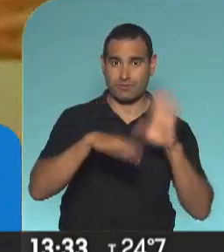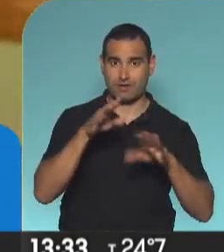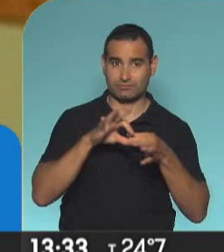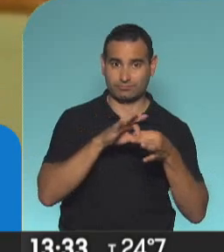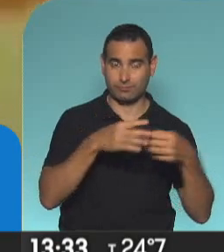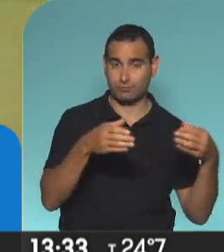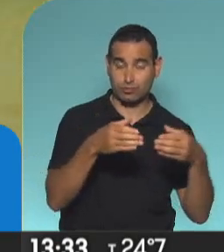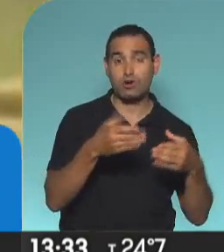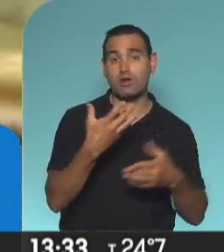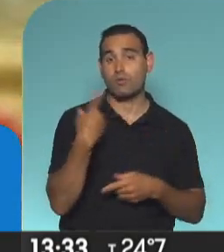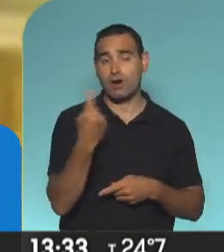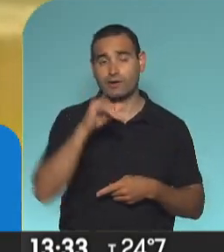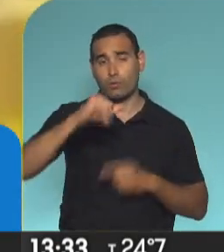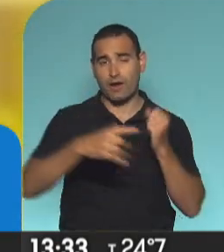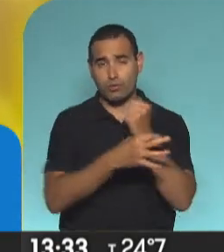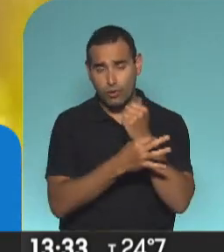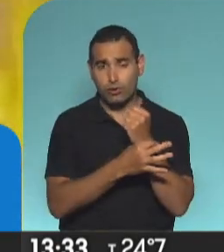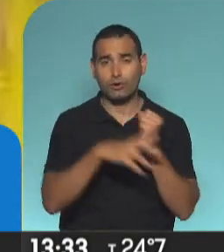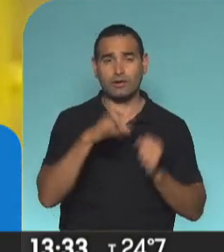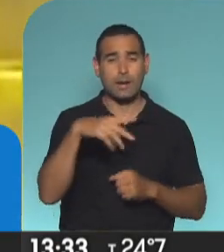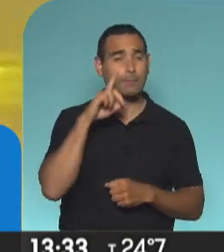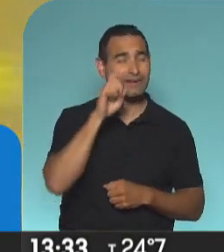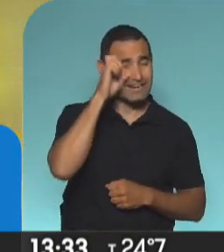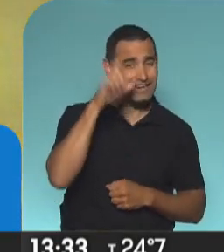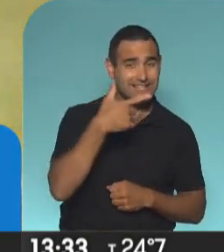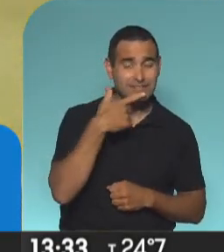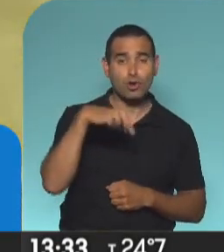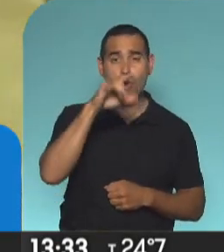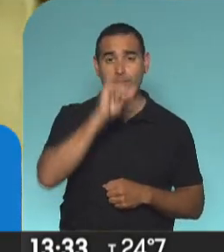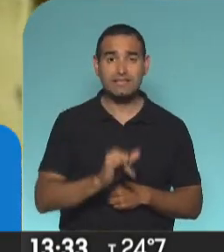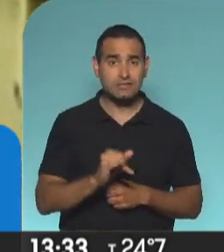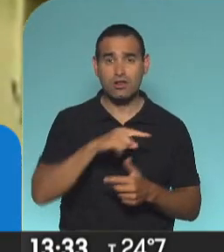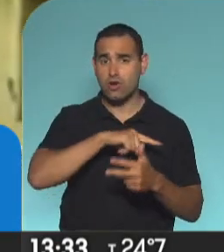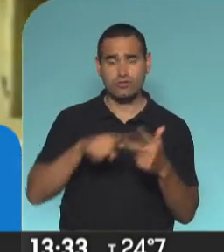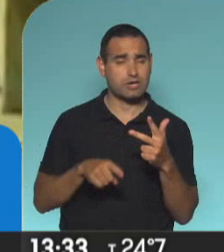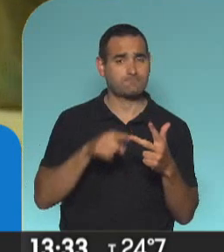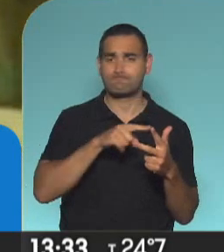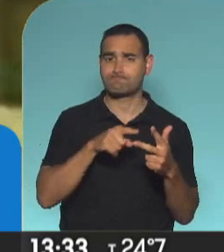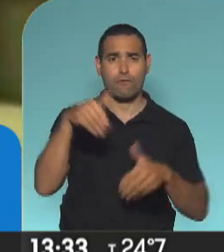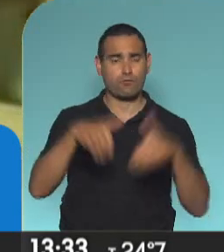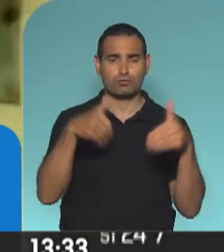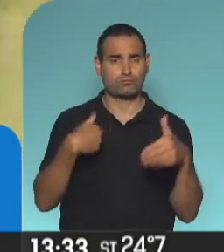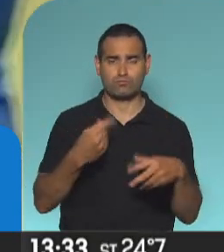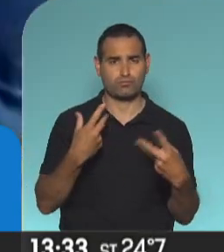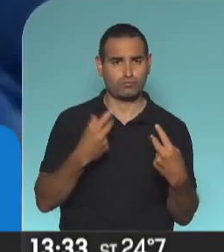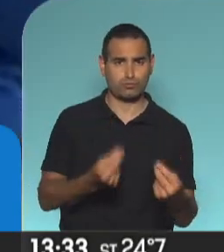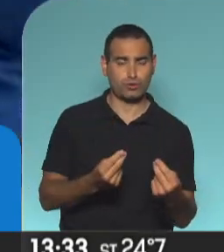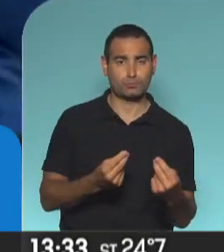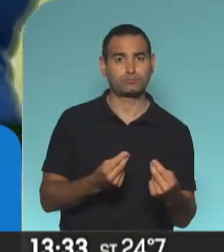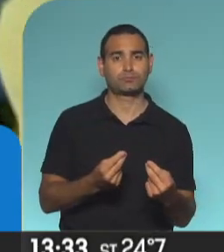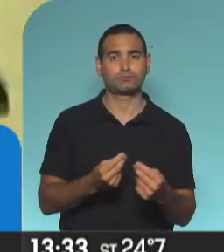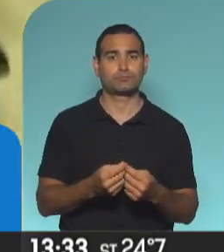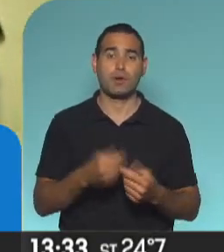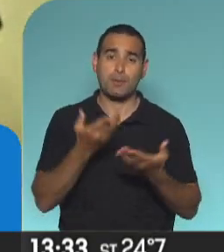de la oposición, como Juan Guaidó, Enrique Capriles y Leopoldo López, no participaron de estos comicios, llamando a